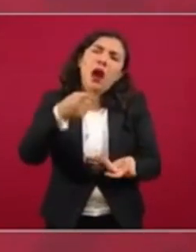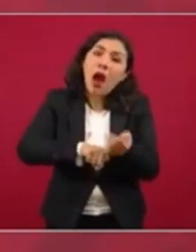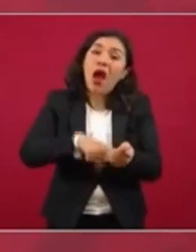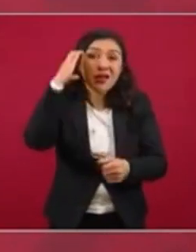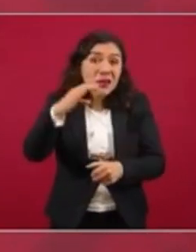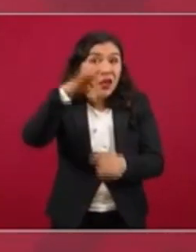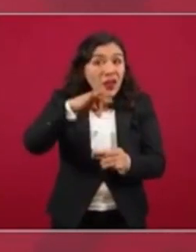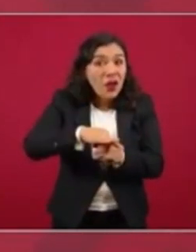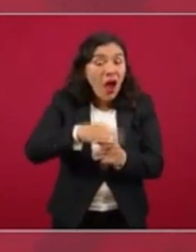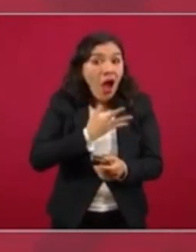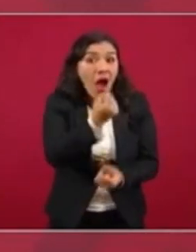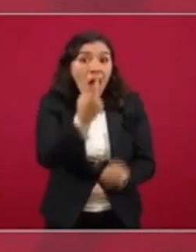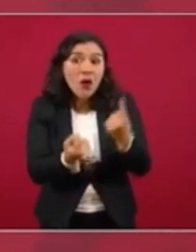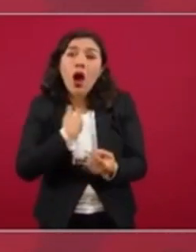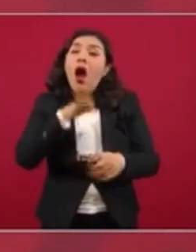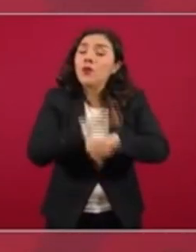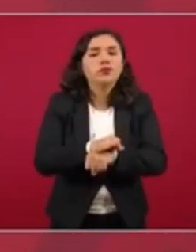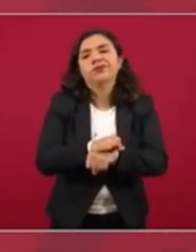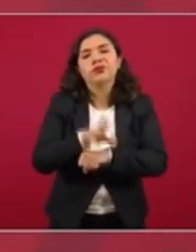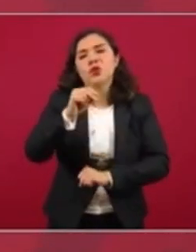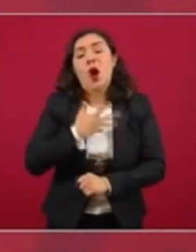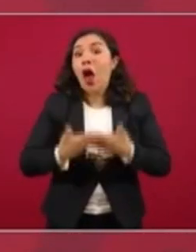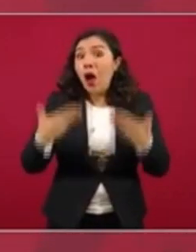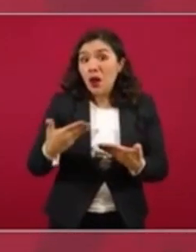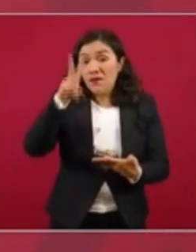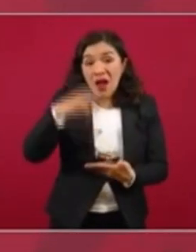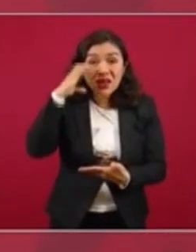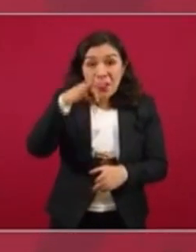delitos electorales. Y que ahora los delitos electorales